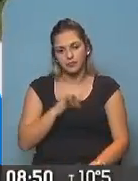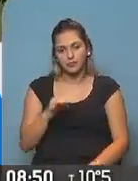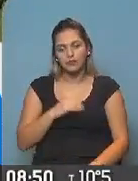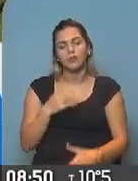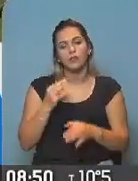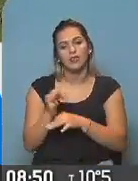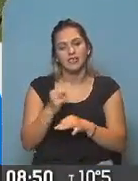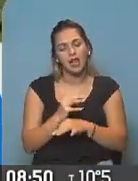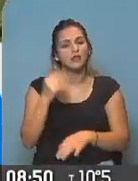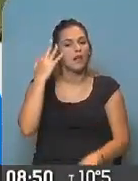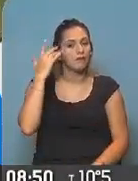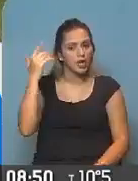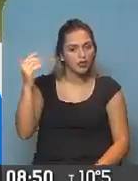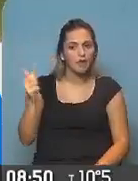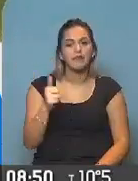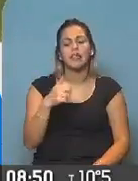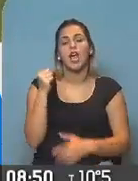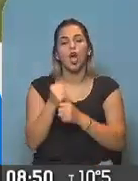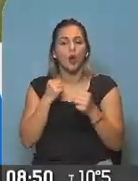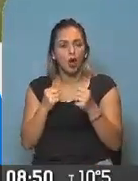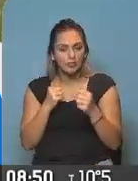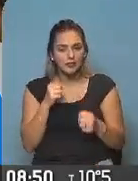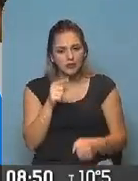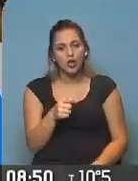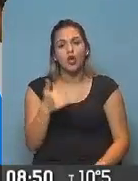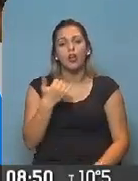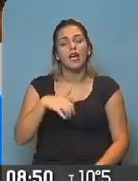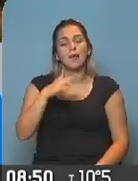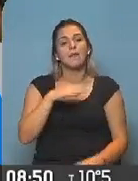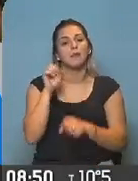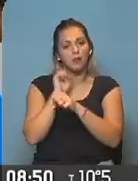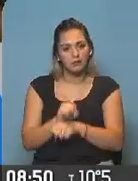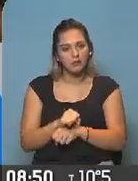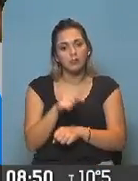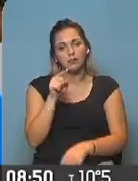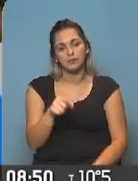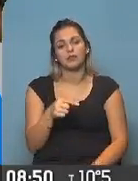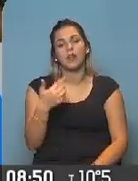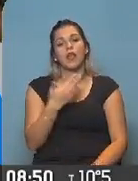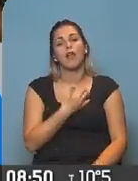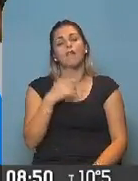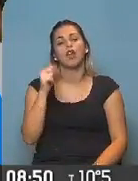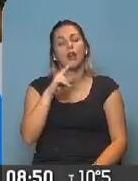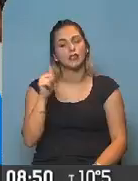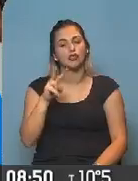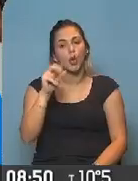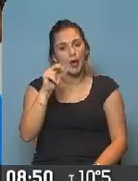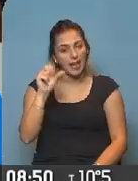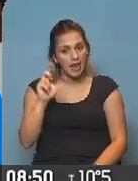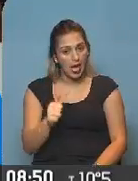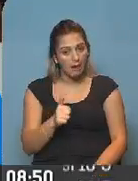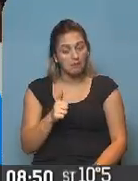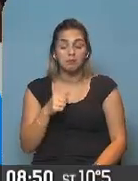clases de filosofía, literatura y boxeo en el pabellón 4 de la unidad 23 de Florencio Varela. Me parece